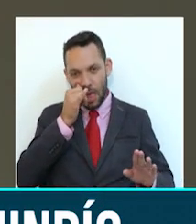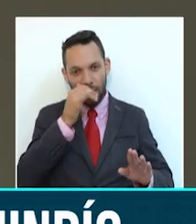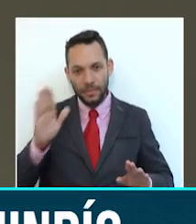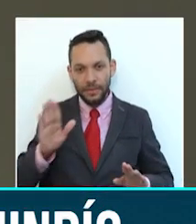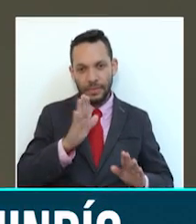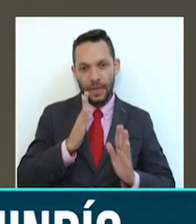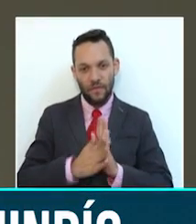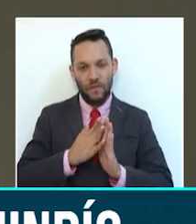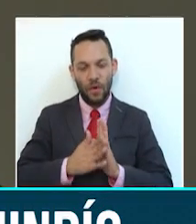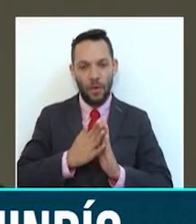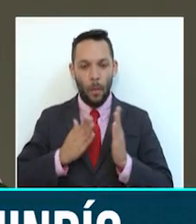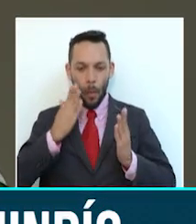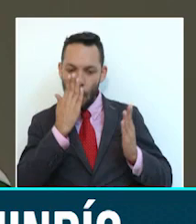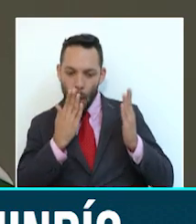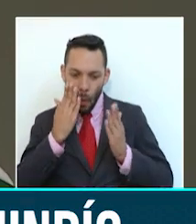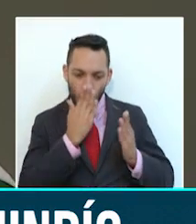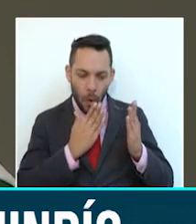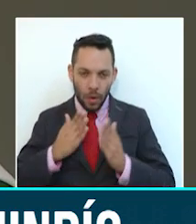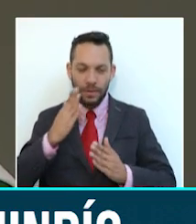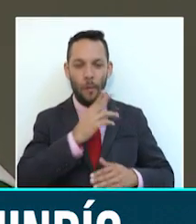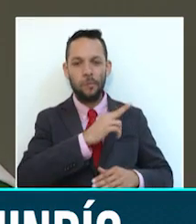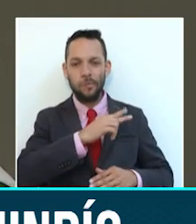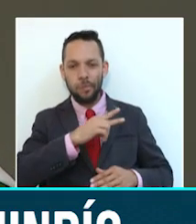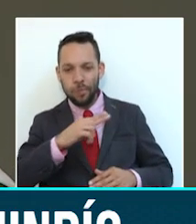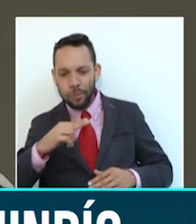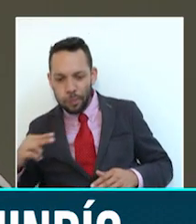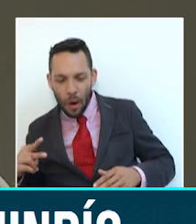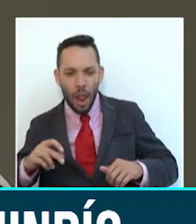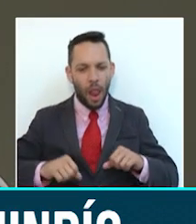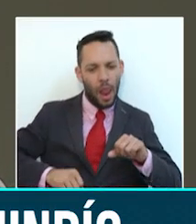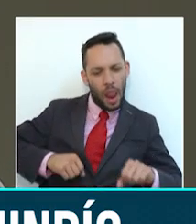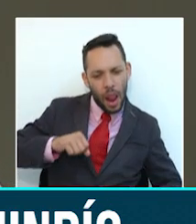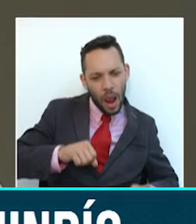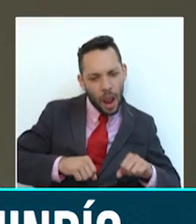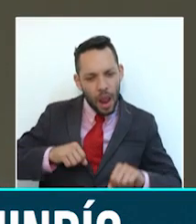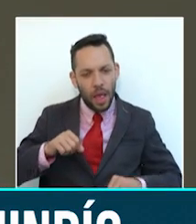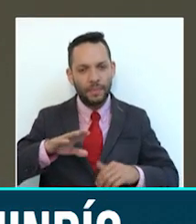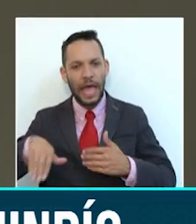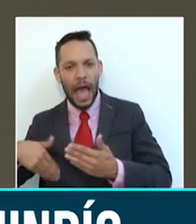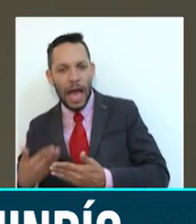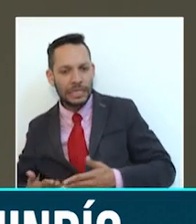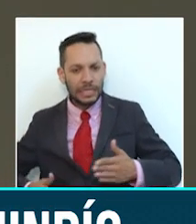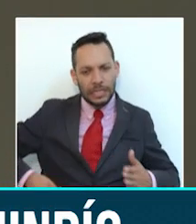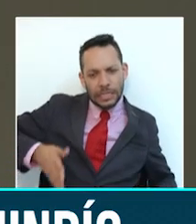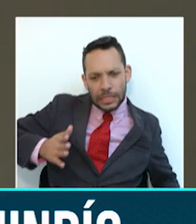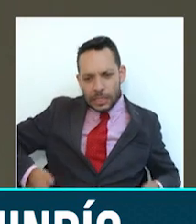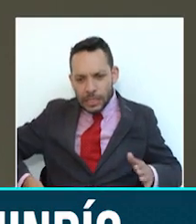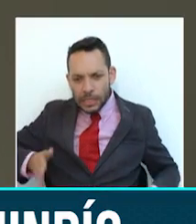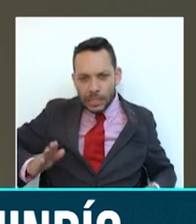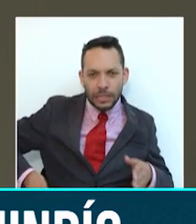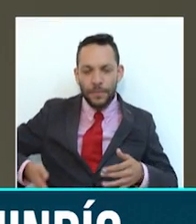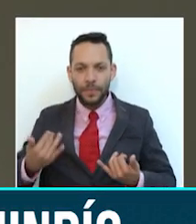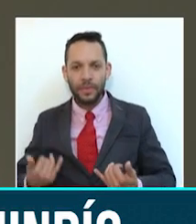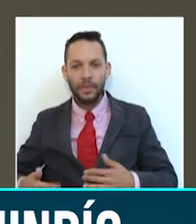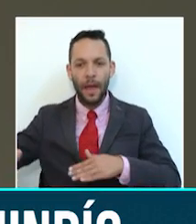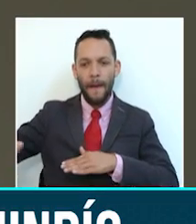viendo imágenes de lo que fue la prueba de hoy, tanto en natación como en ciclismo y atletismo. Pero hay una muy especial, es cuando se recibe la medalla de oro y